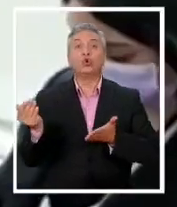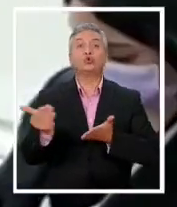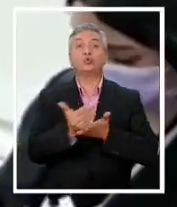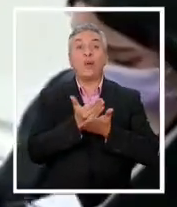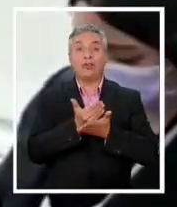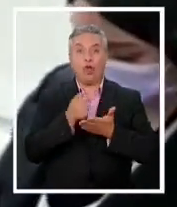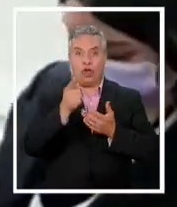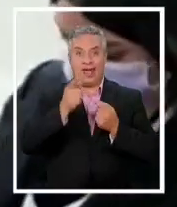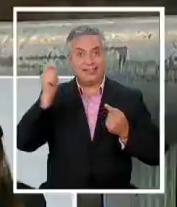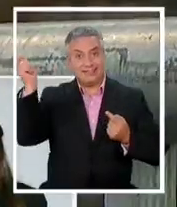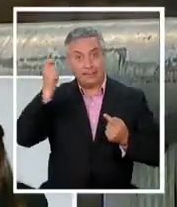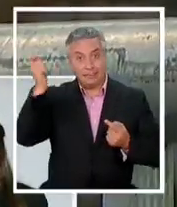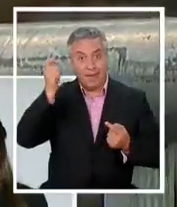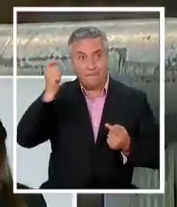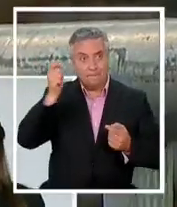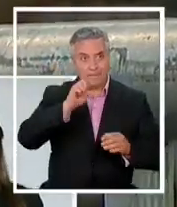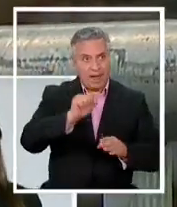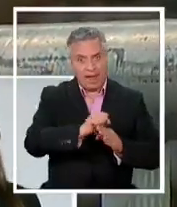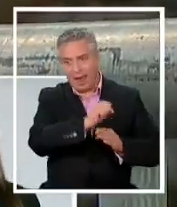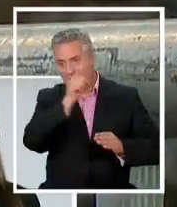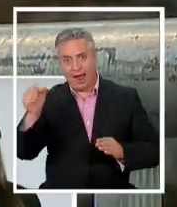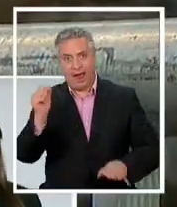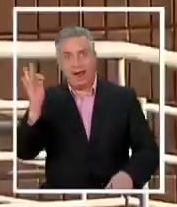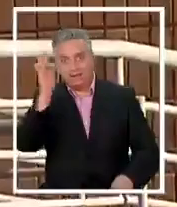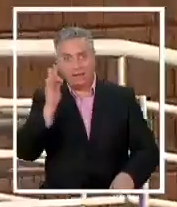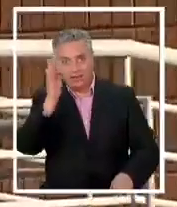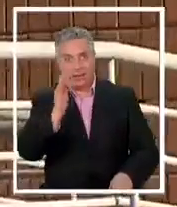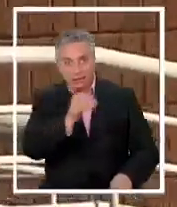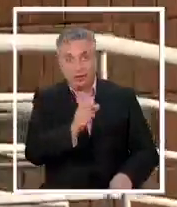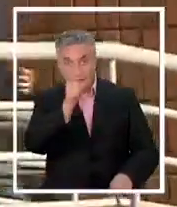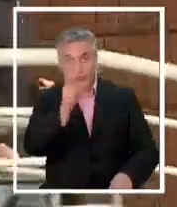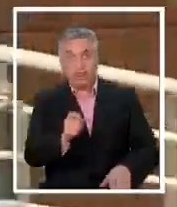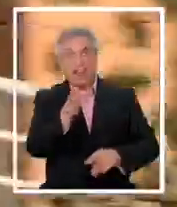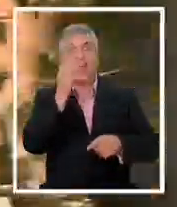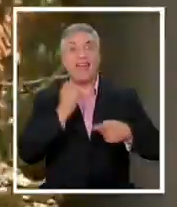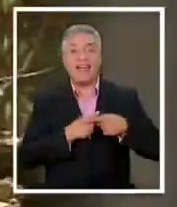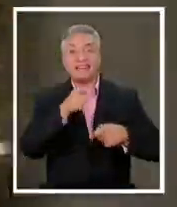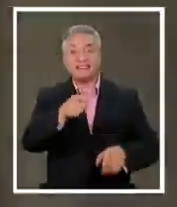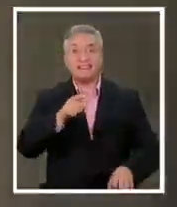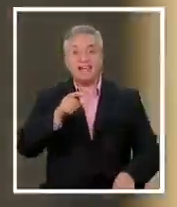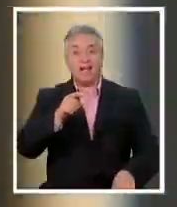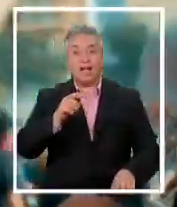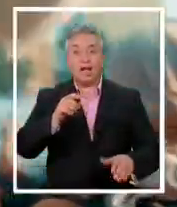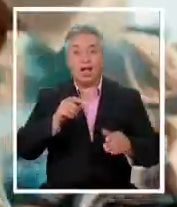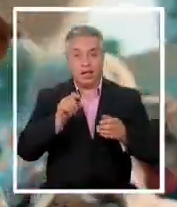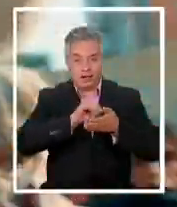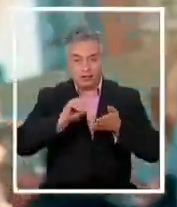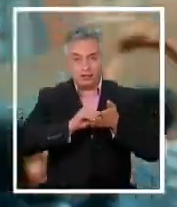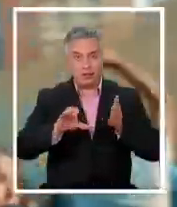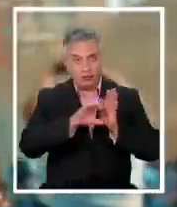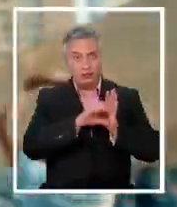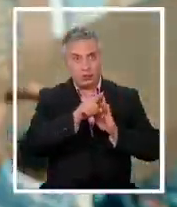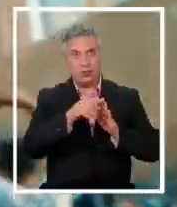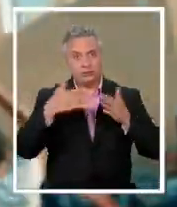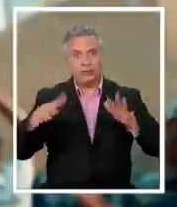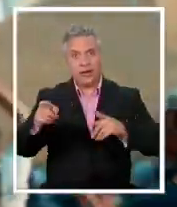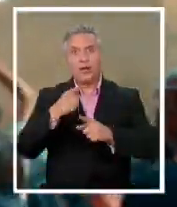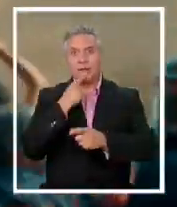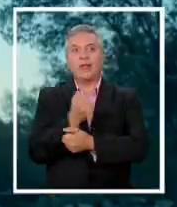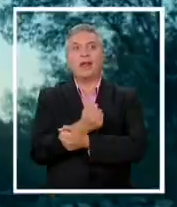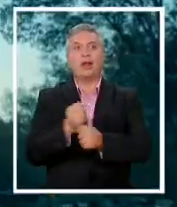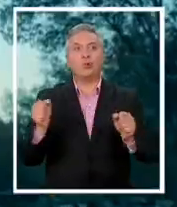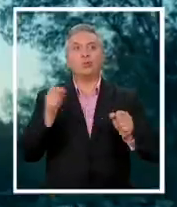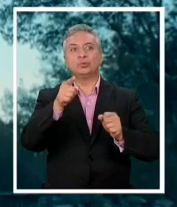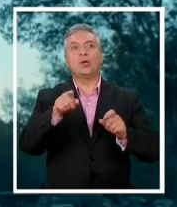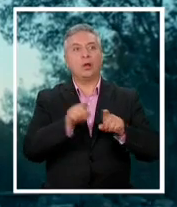desde septiembre a febrero. En esos meses, el ex convencional Rojas Vade había renunciado de hecho a la convención, pero